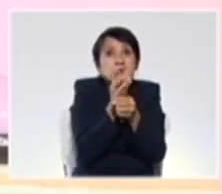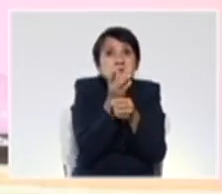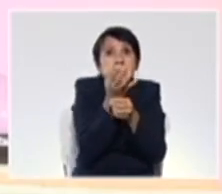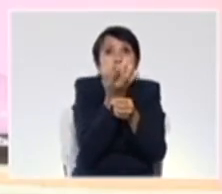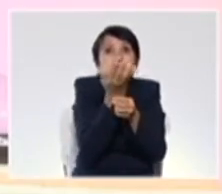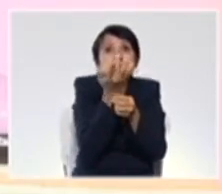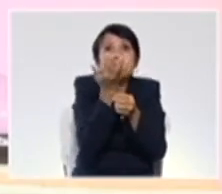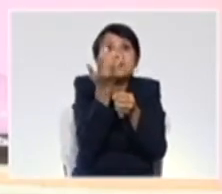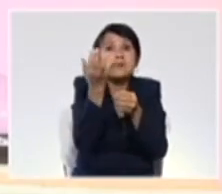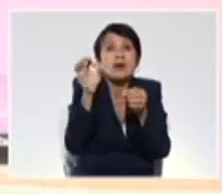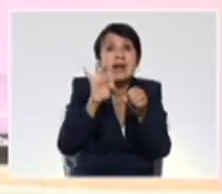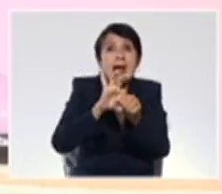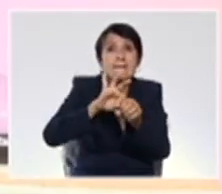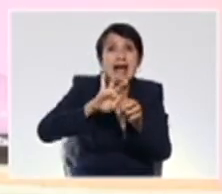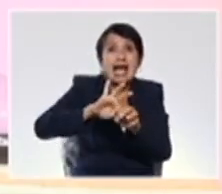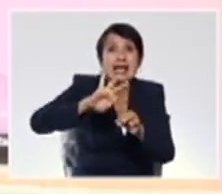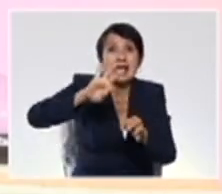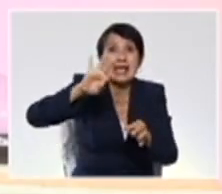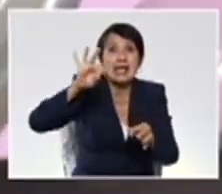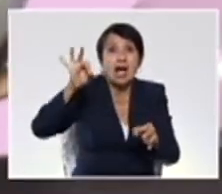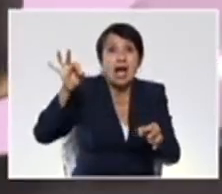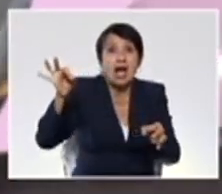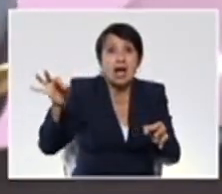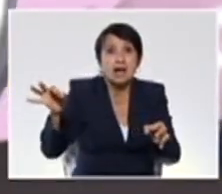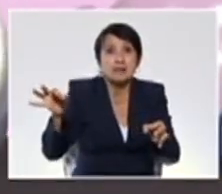toda la manguera